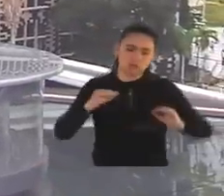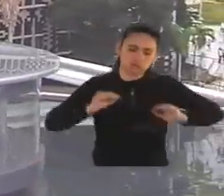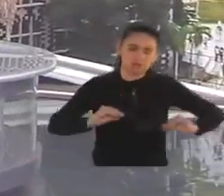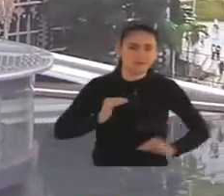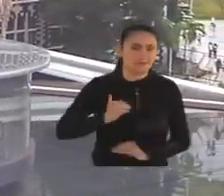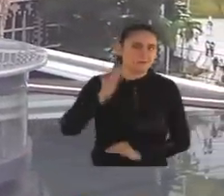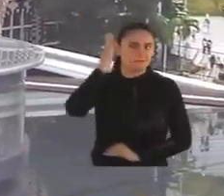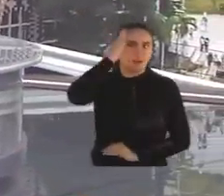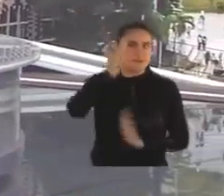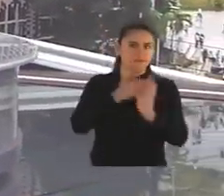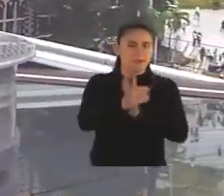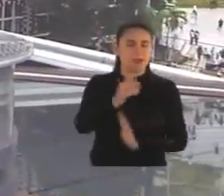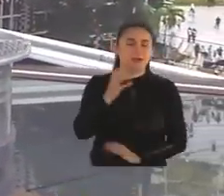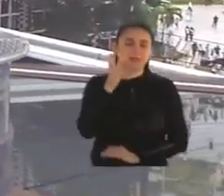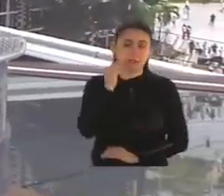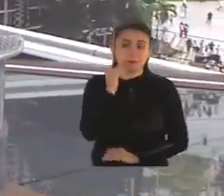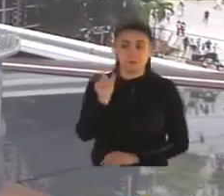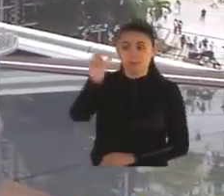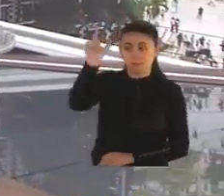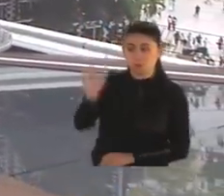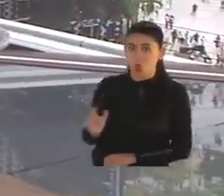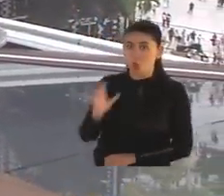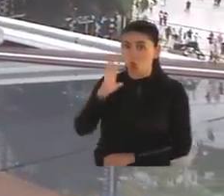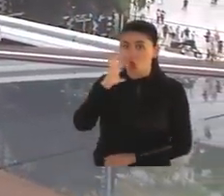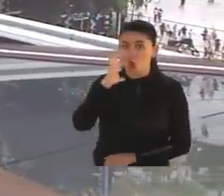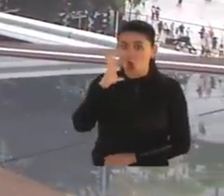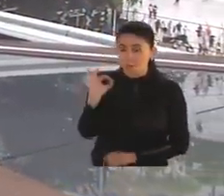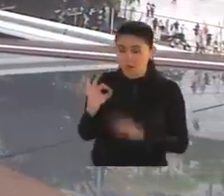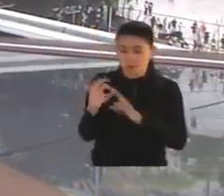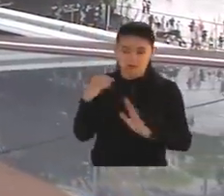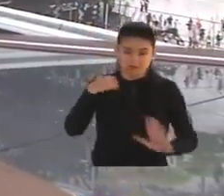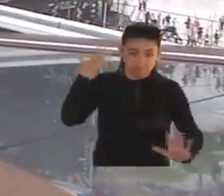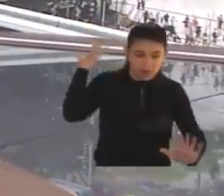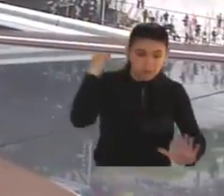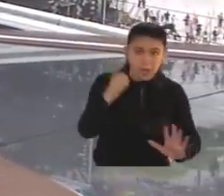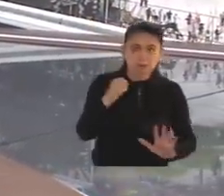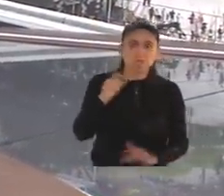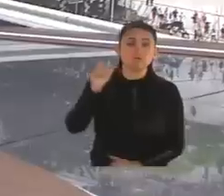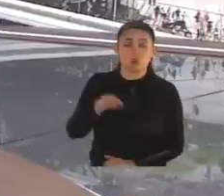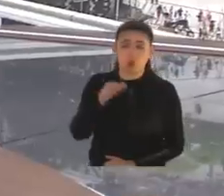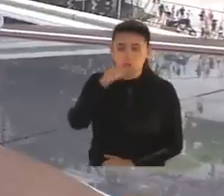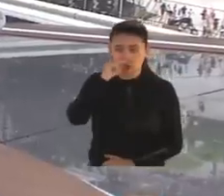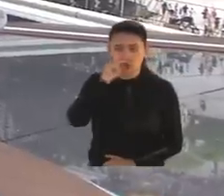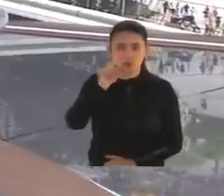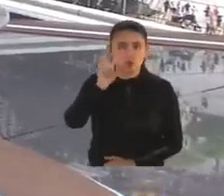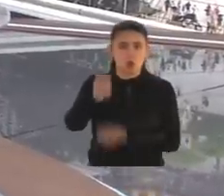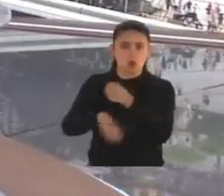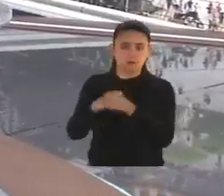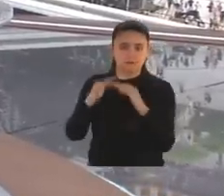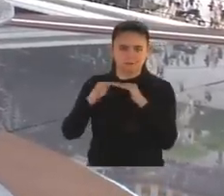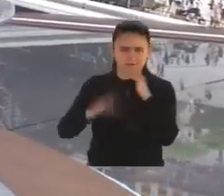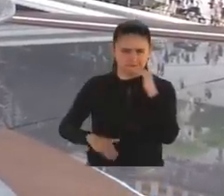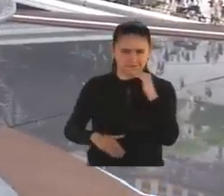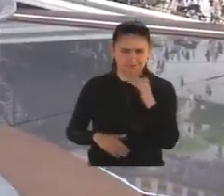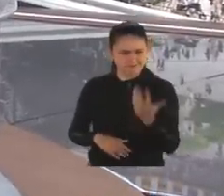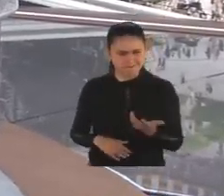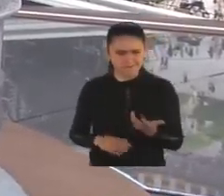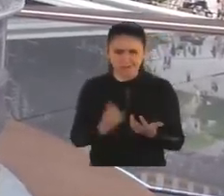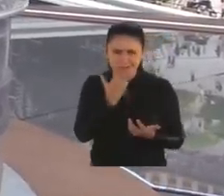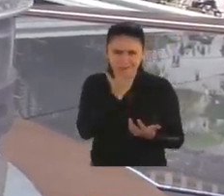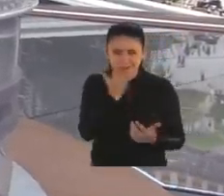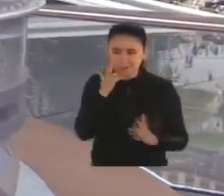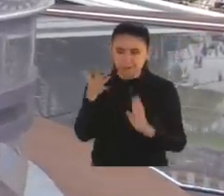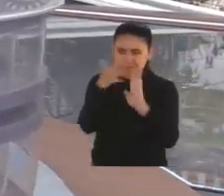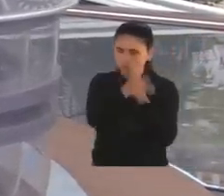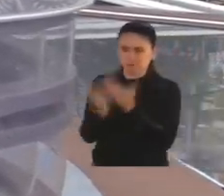caso es que uno de los presuntos agresores es menor de edad. Sara Agudelo, ¿qué más detalles conocemos de este caso? Adelante,